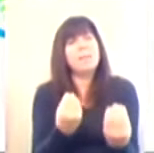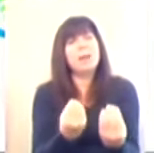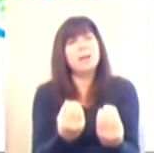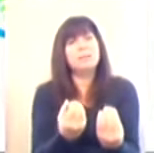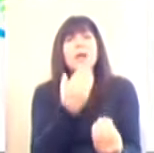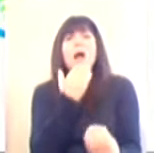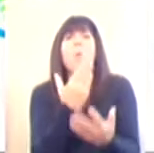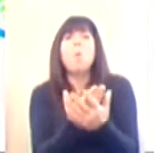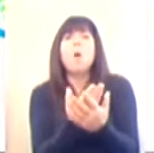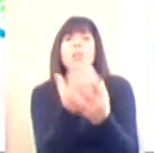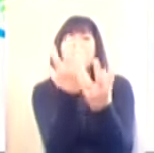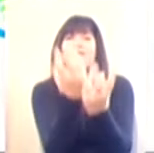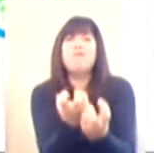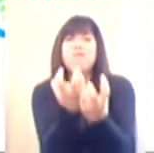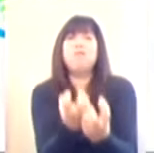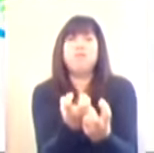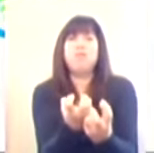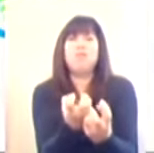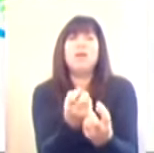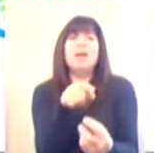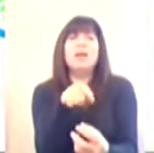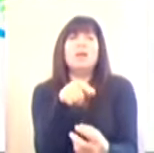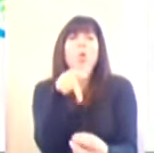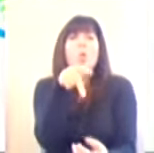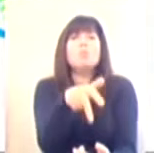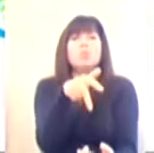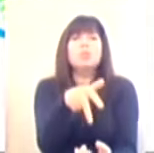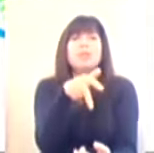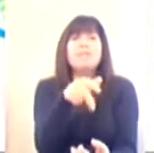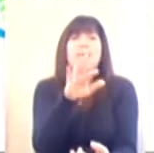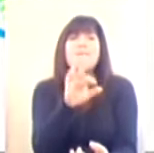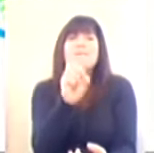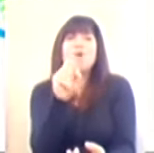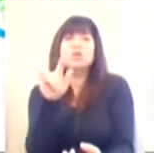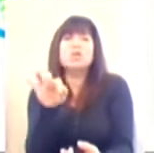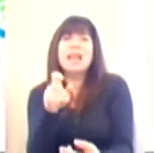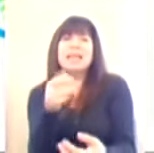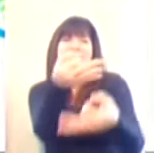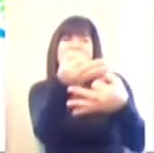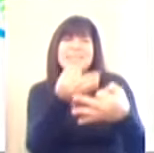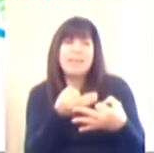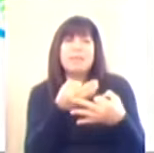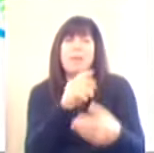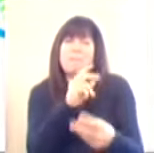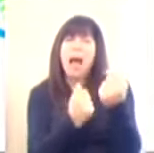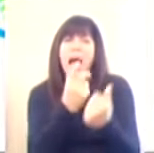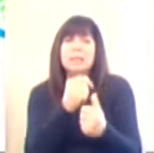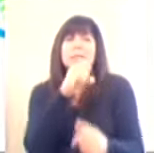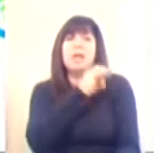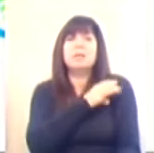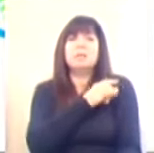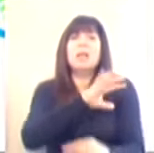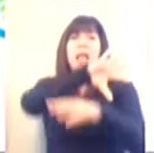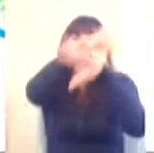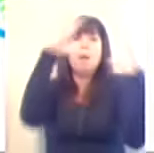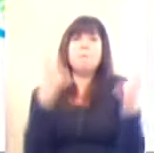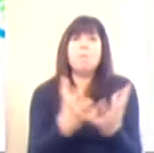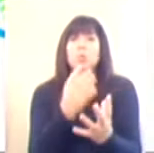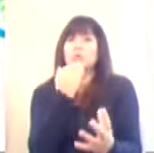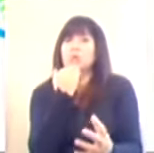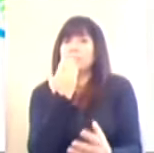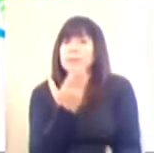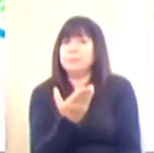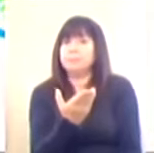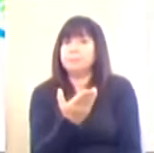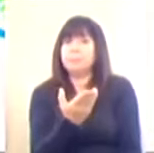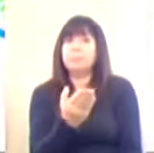se quema ese conjunto de combustibles fósiles? Estas estadísticas son muy parecidas en Chile y en el mundo, no son muy distintas.